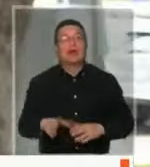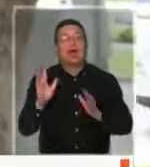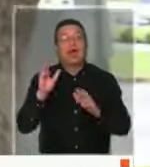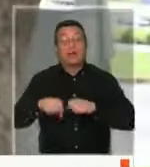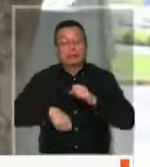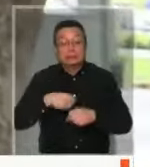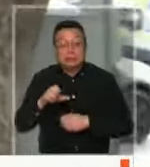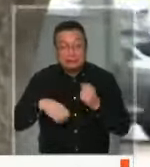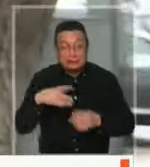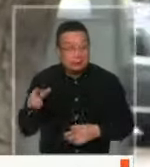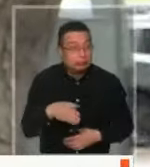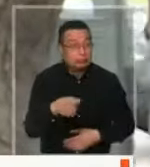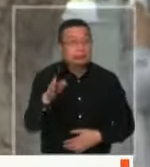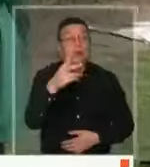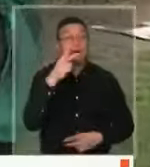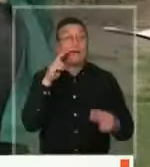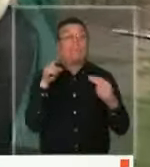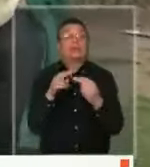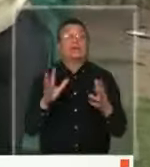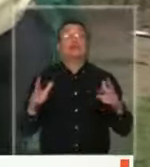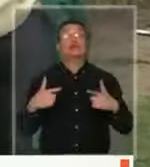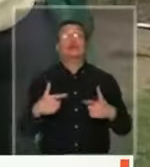bici, no sé.